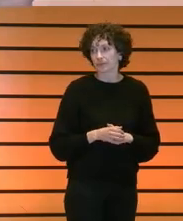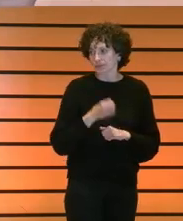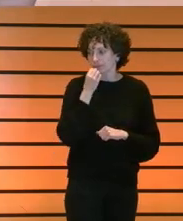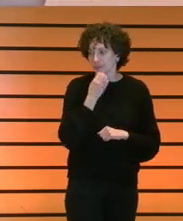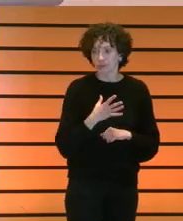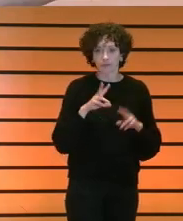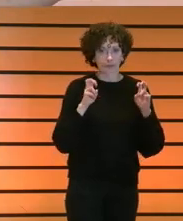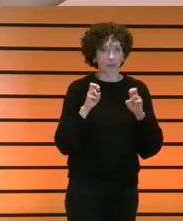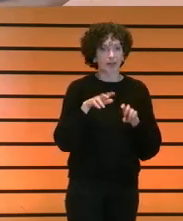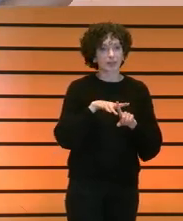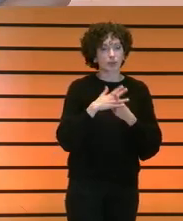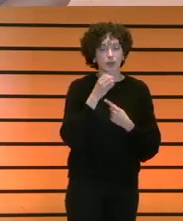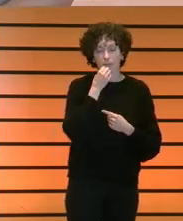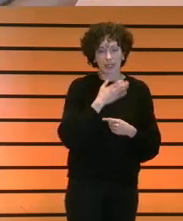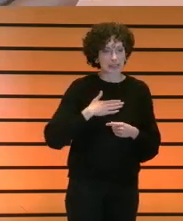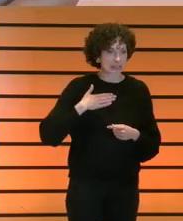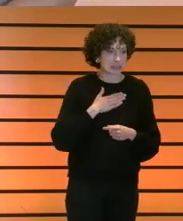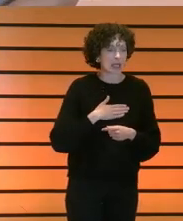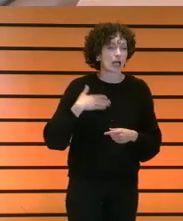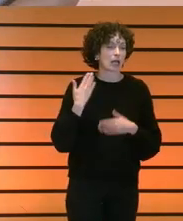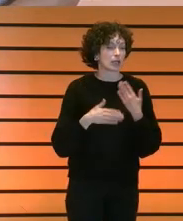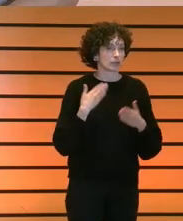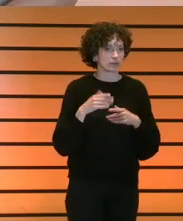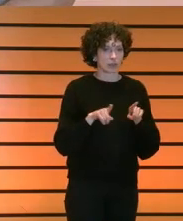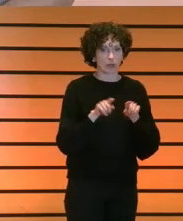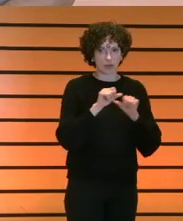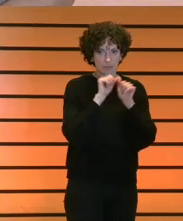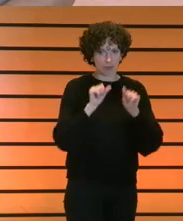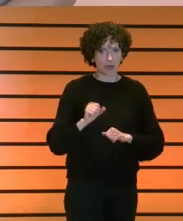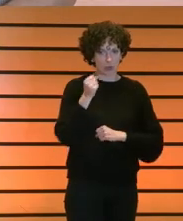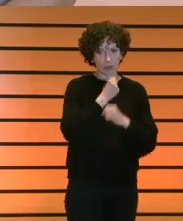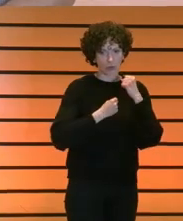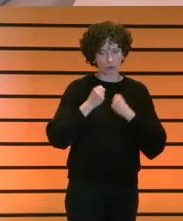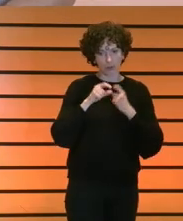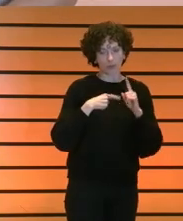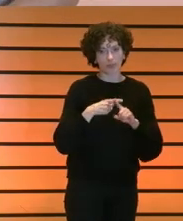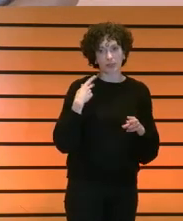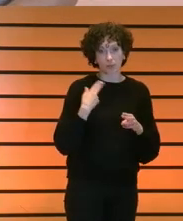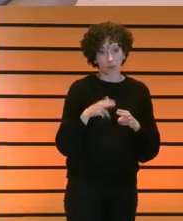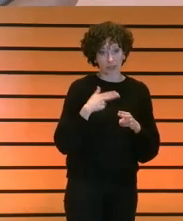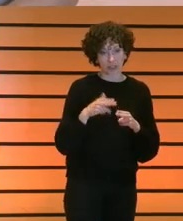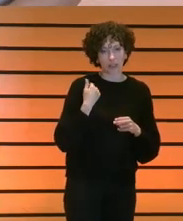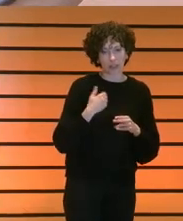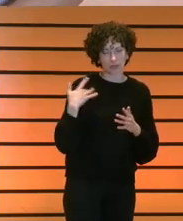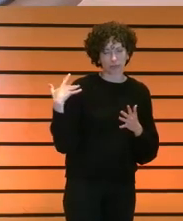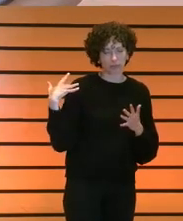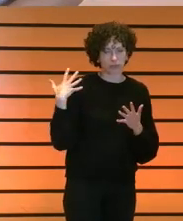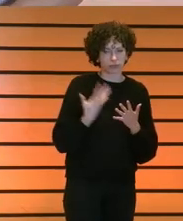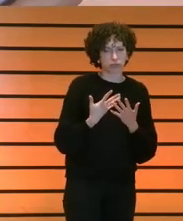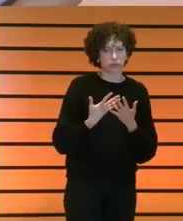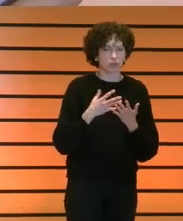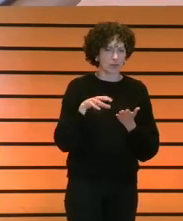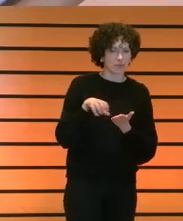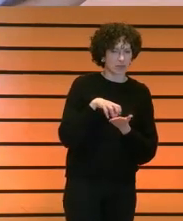hablando del estado del bienestar, ¿no? y como modelo económico y político que lleva cuestionándose desde hace muchos